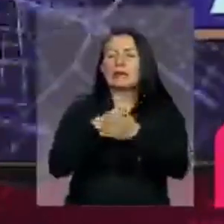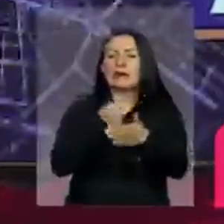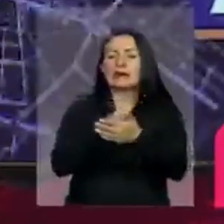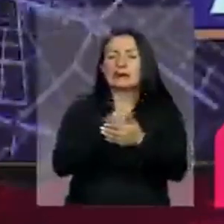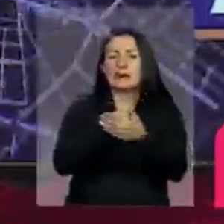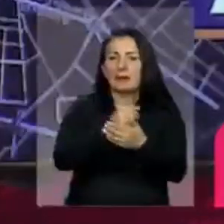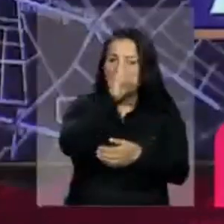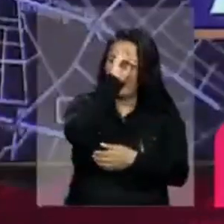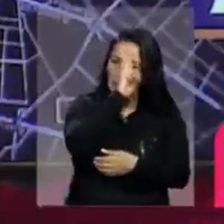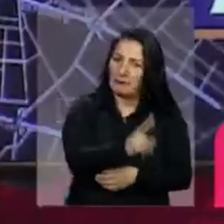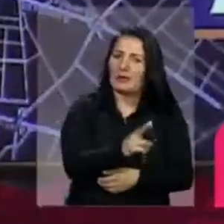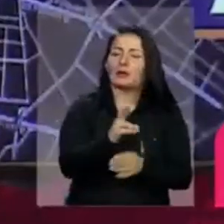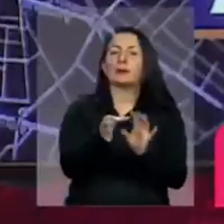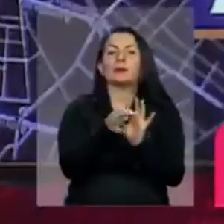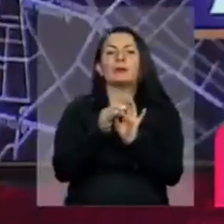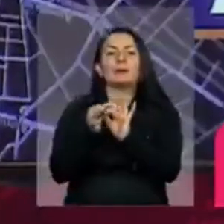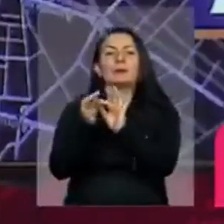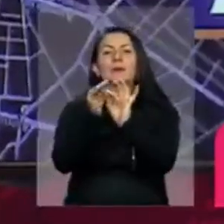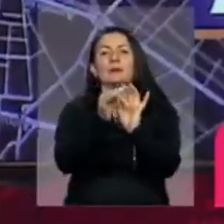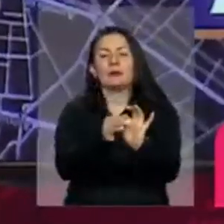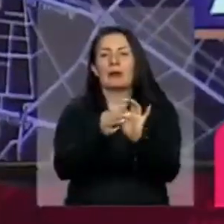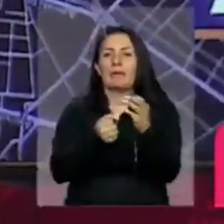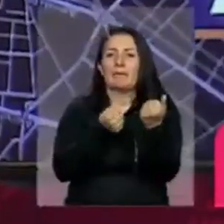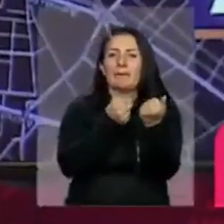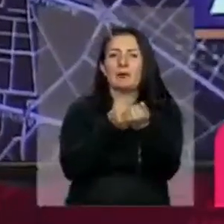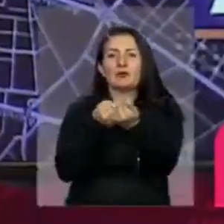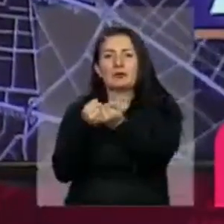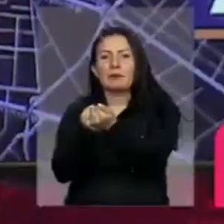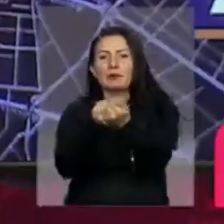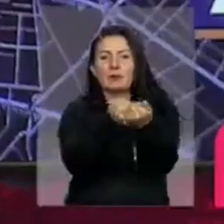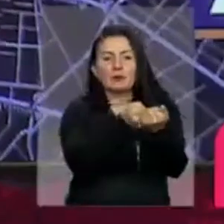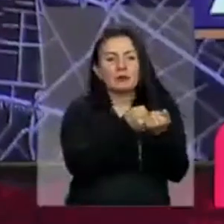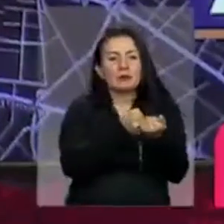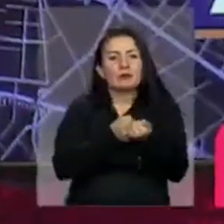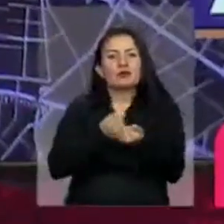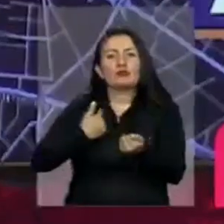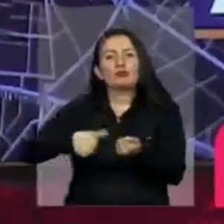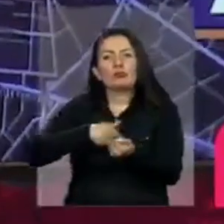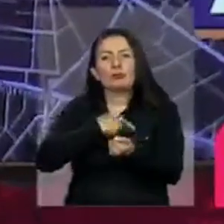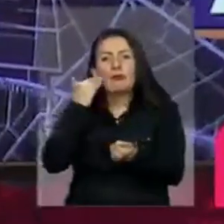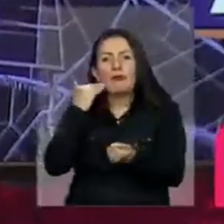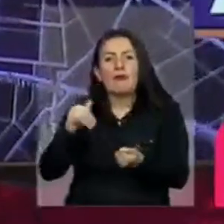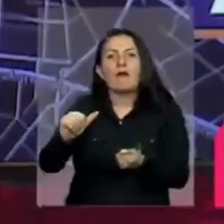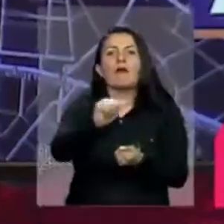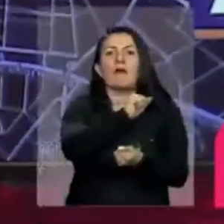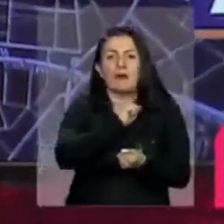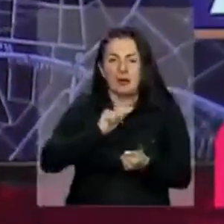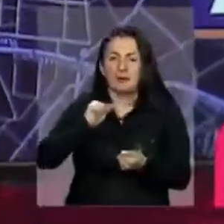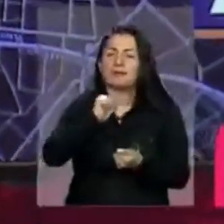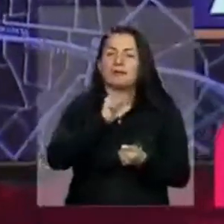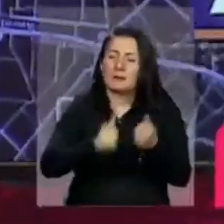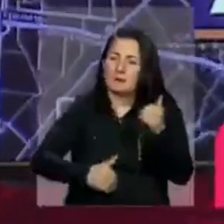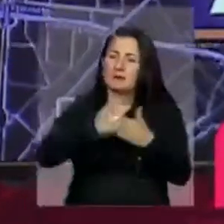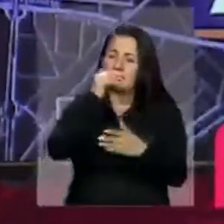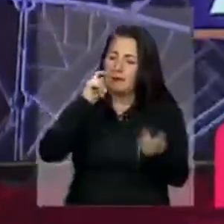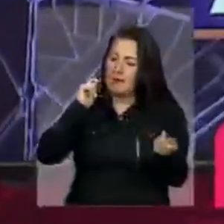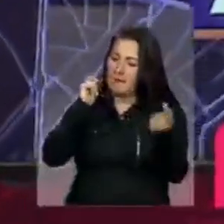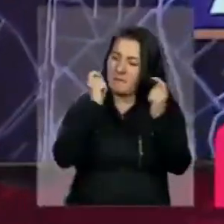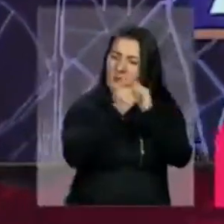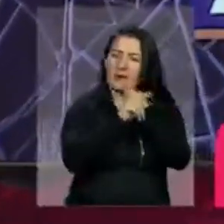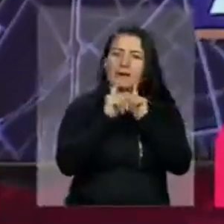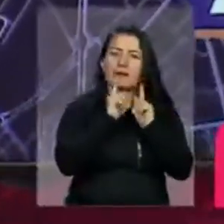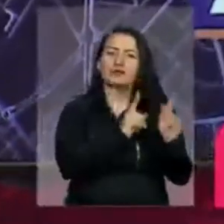respeto, desde la unión, apoyarnos entre nosotras las mujeres y también empezar a cambiar ese